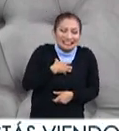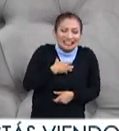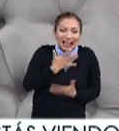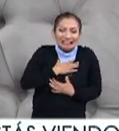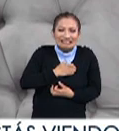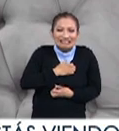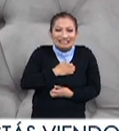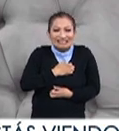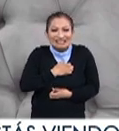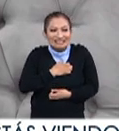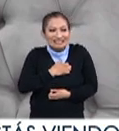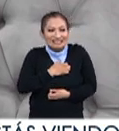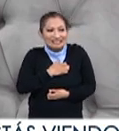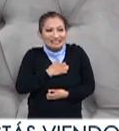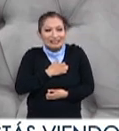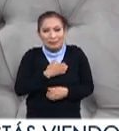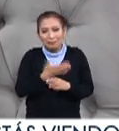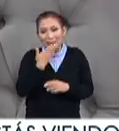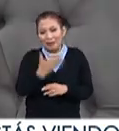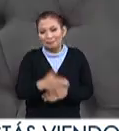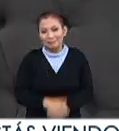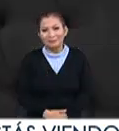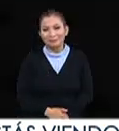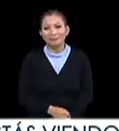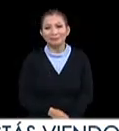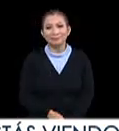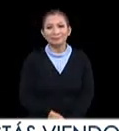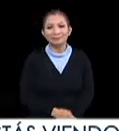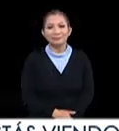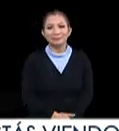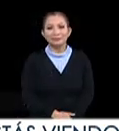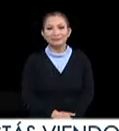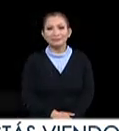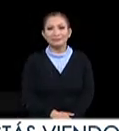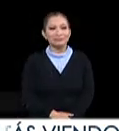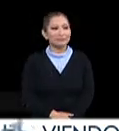y muy bien recibido, ¿no?